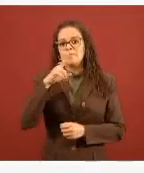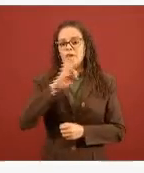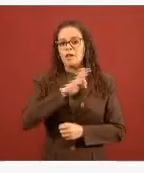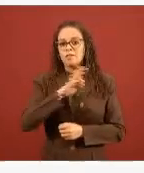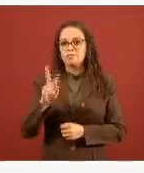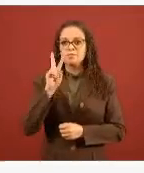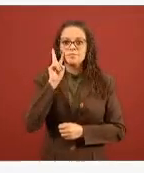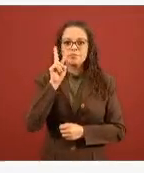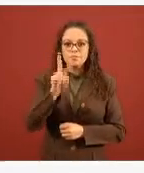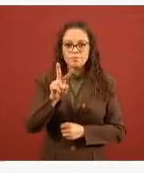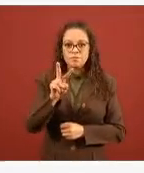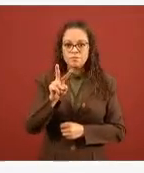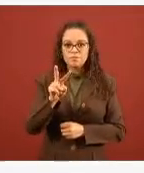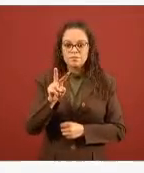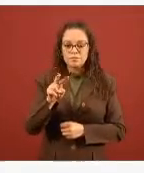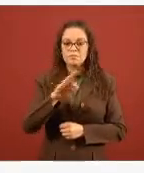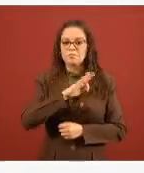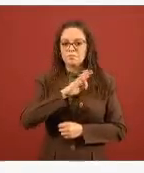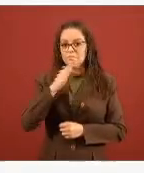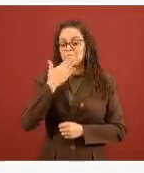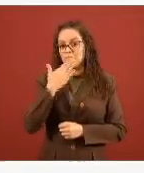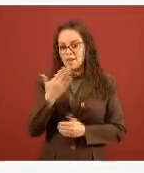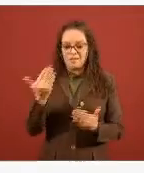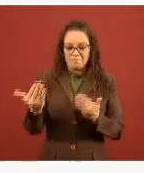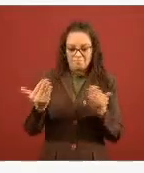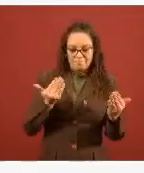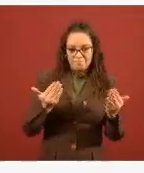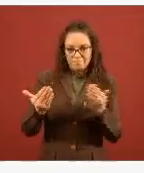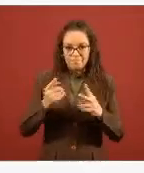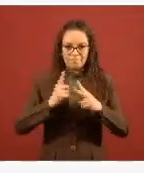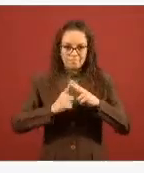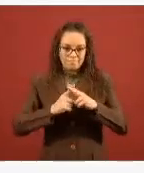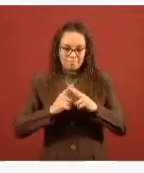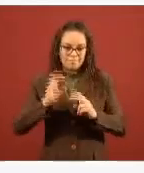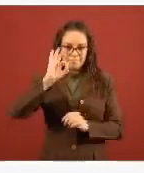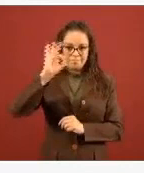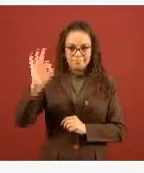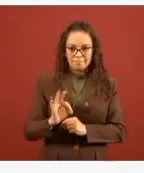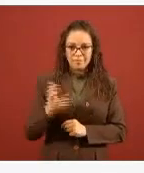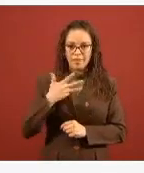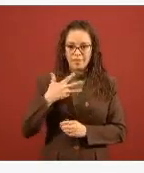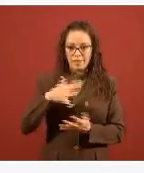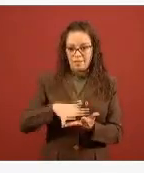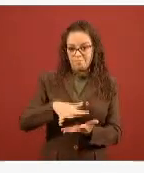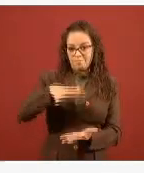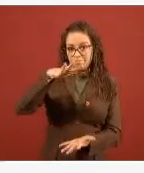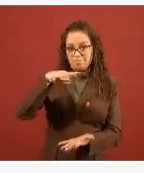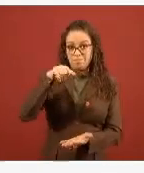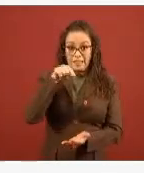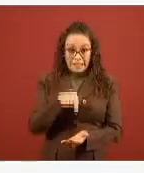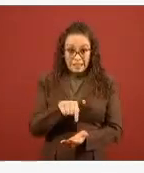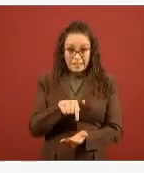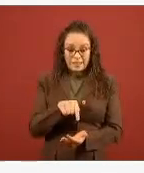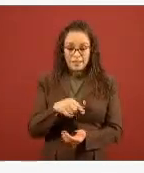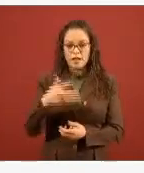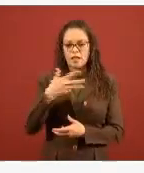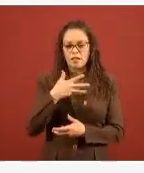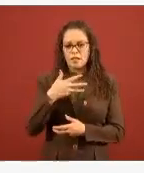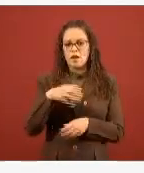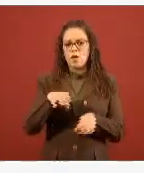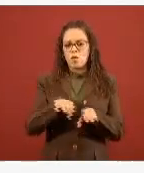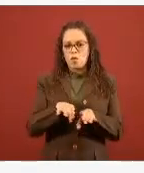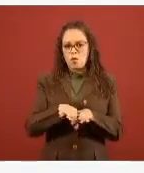ver hacer estas comparaciones, es decir, por tasa de incidencia acumulada, ya que están basadas además en